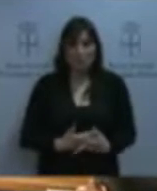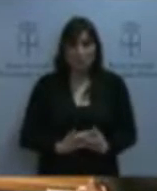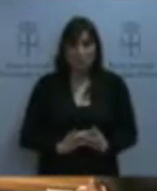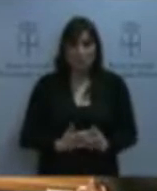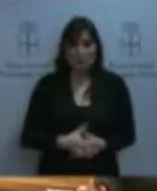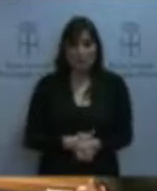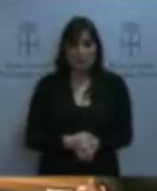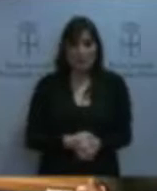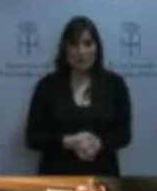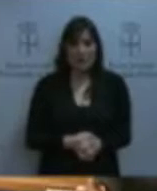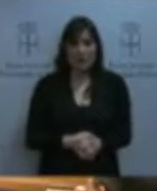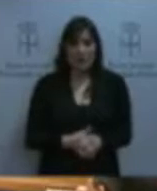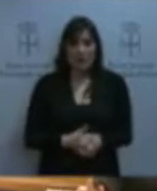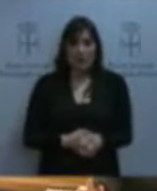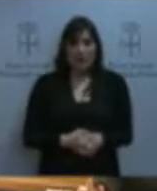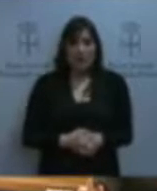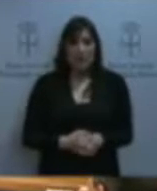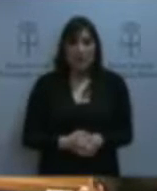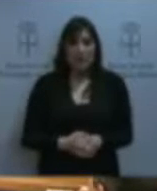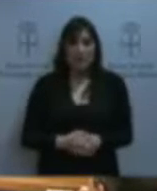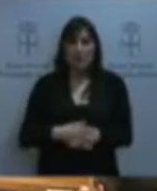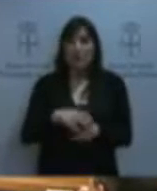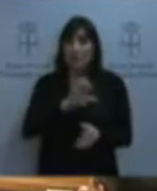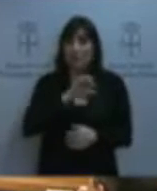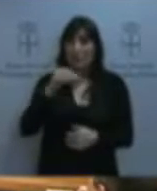Sí, señor presidente. Señora diputada,